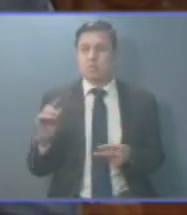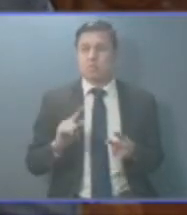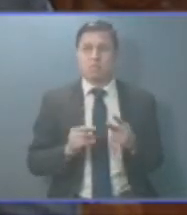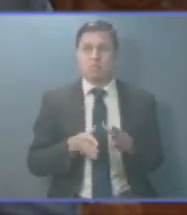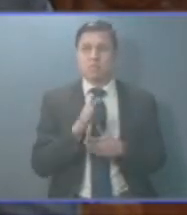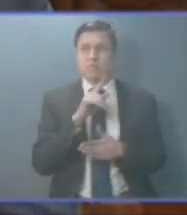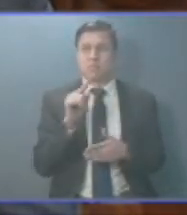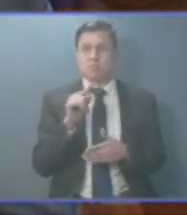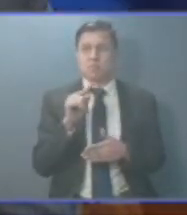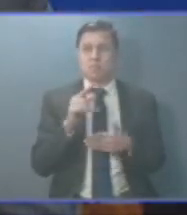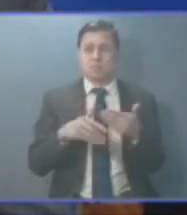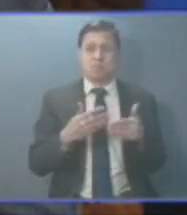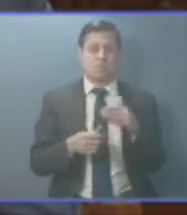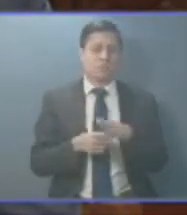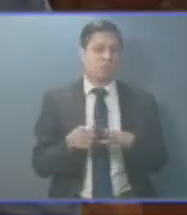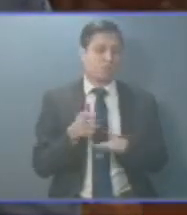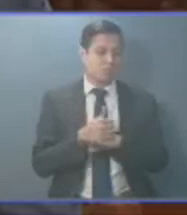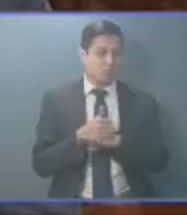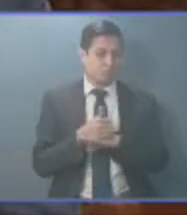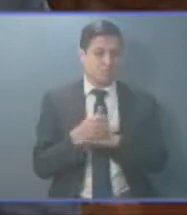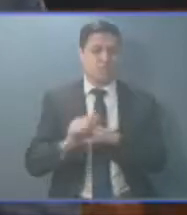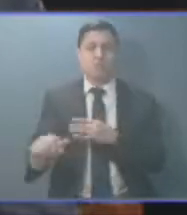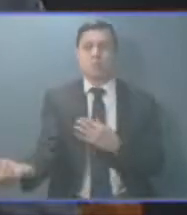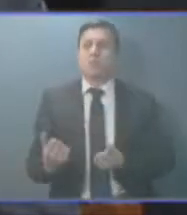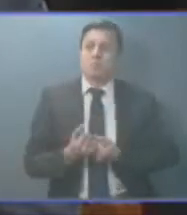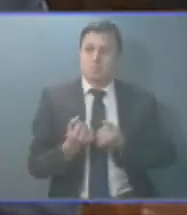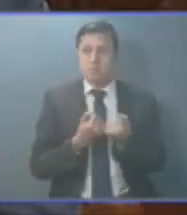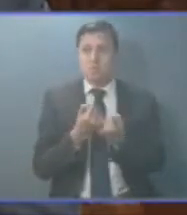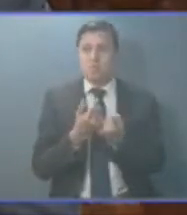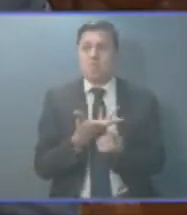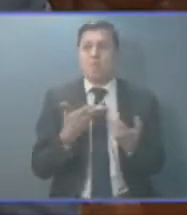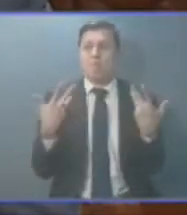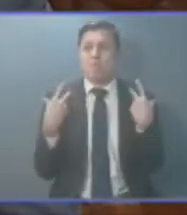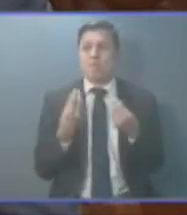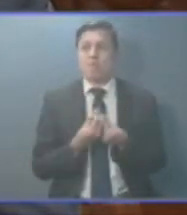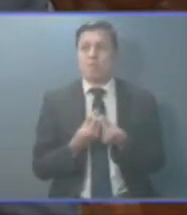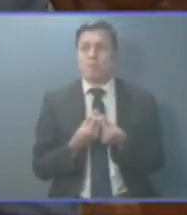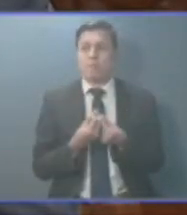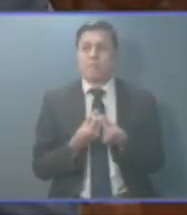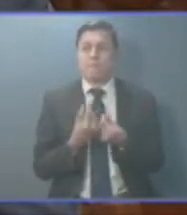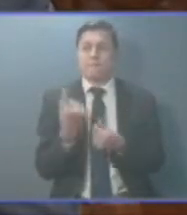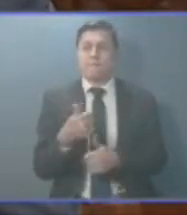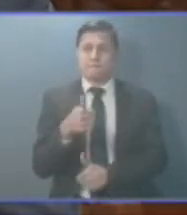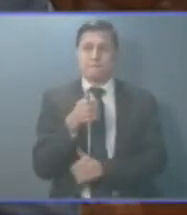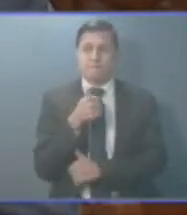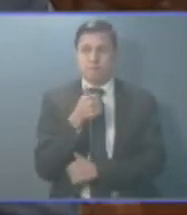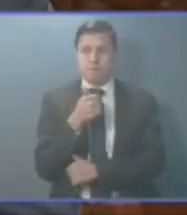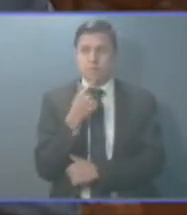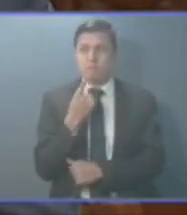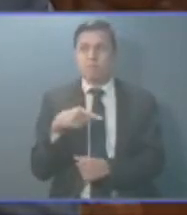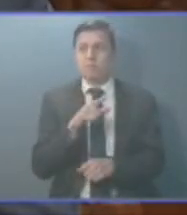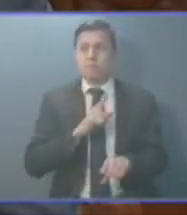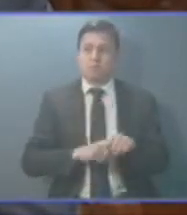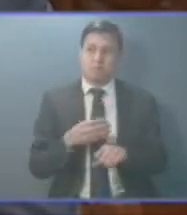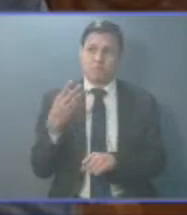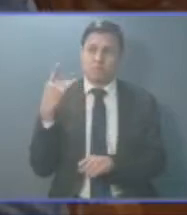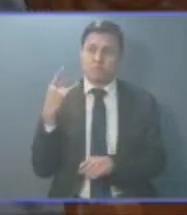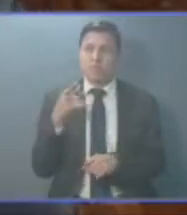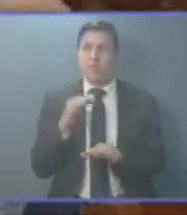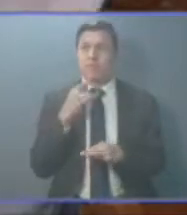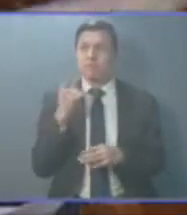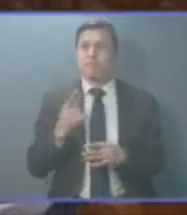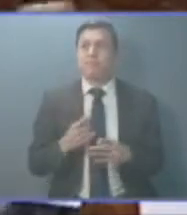Instituto Administrador de los Beneficios y Prestaciones Sociales de los Veteranos Militares y Excombatientes. Por